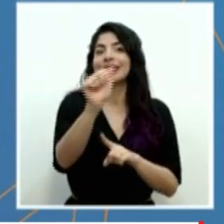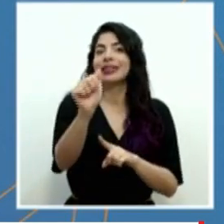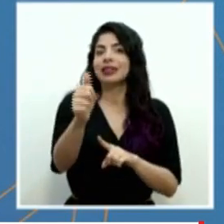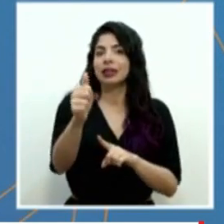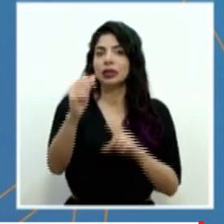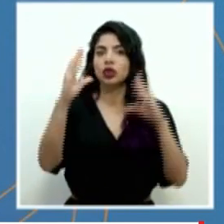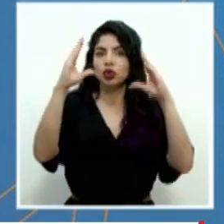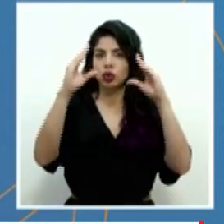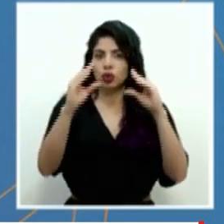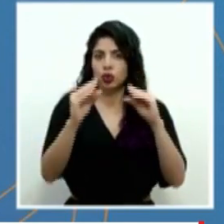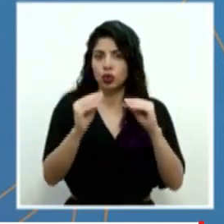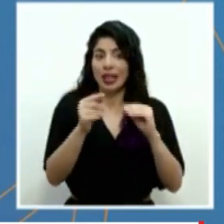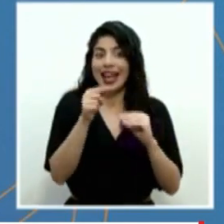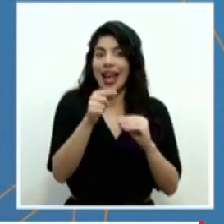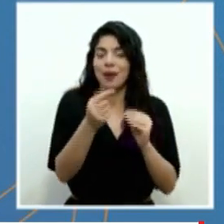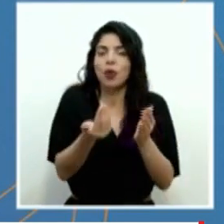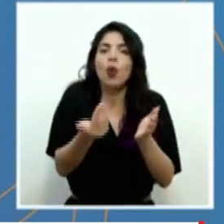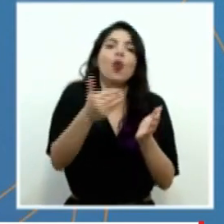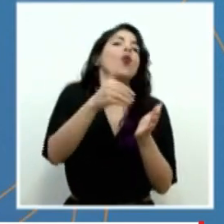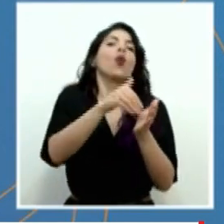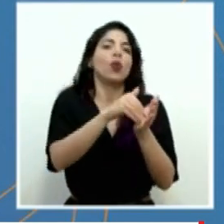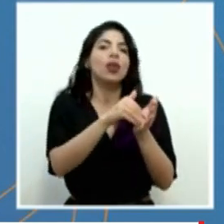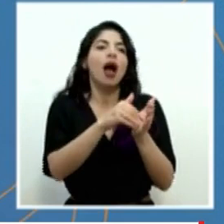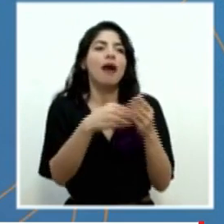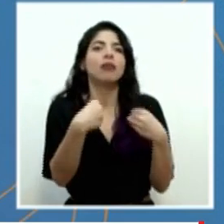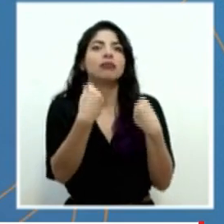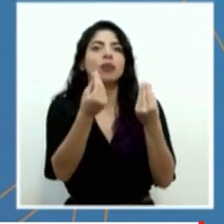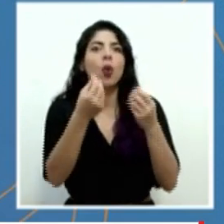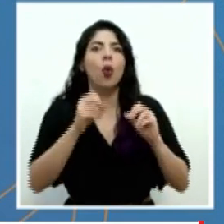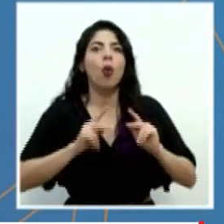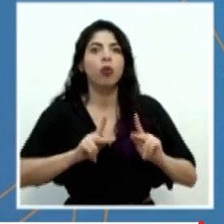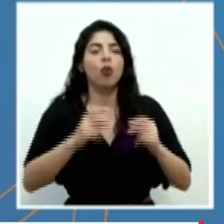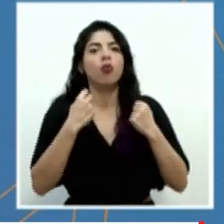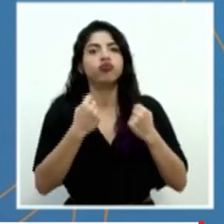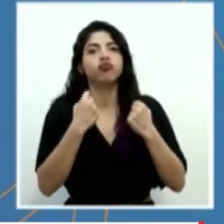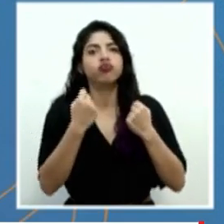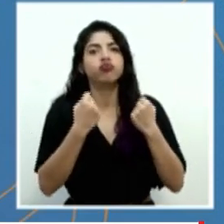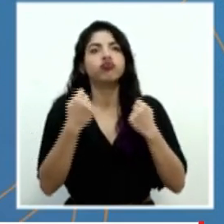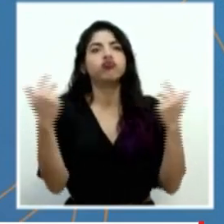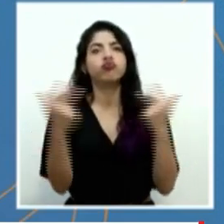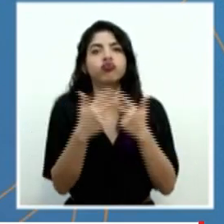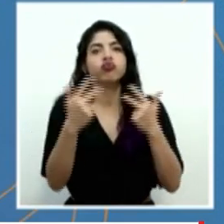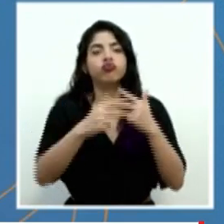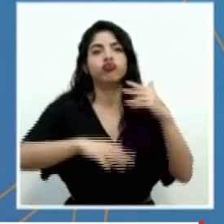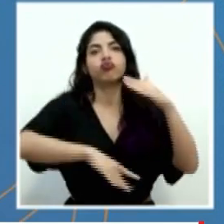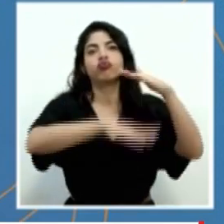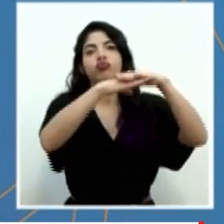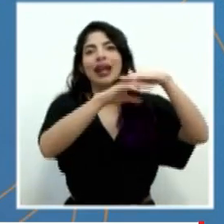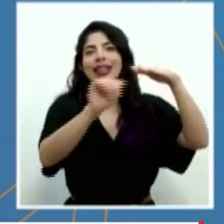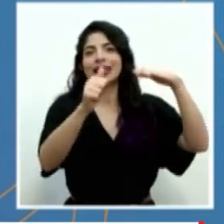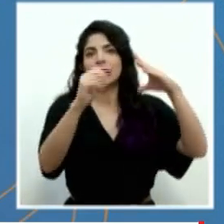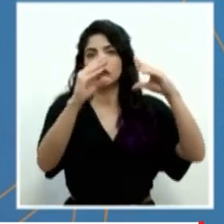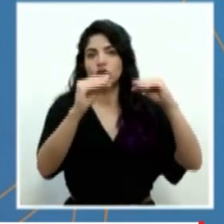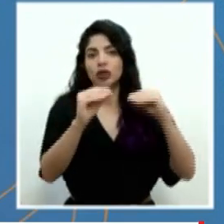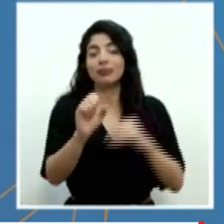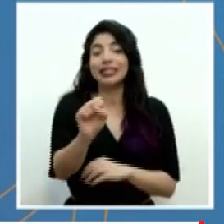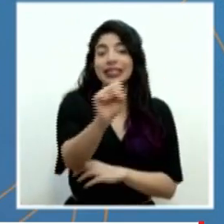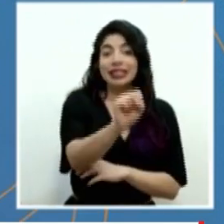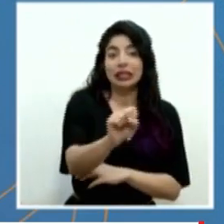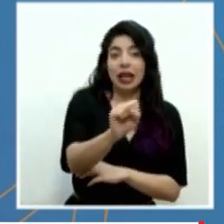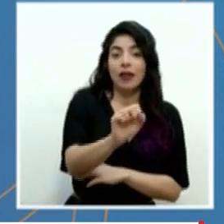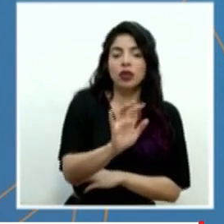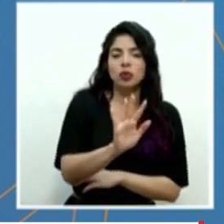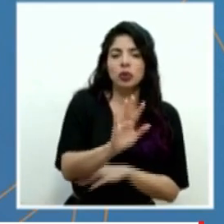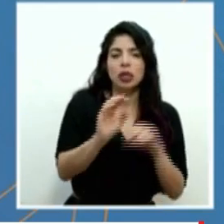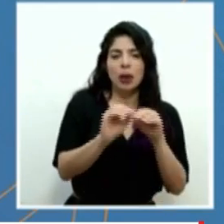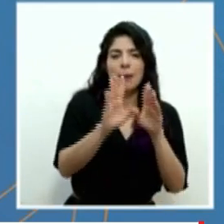la noche. Volvemos acá a tener la posibilidad de circular hasta las 10 de la noche y los sábados de las 5